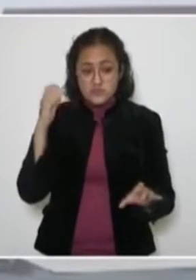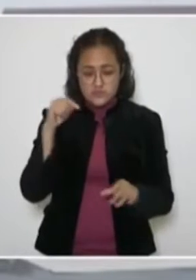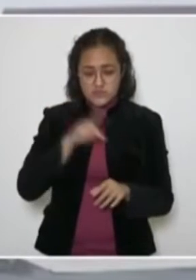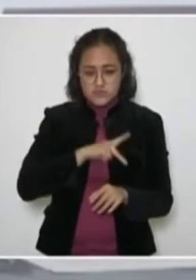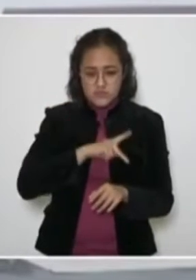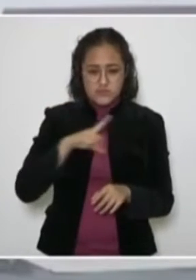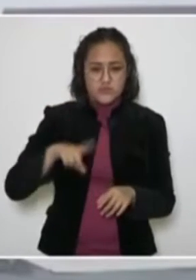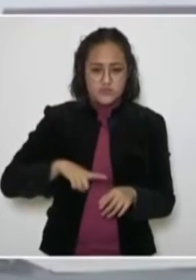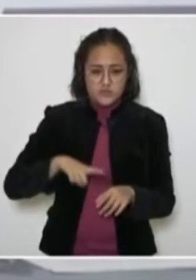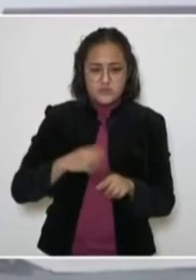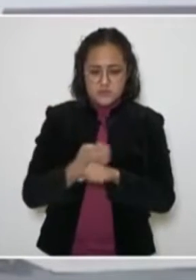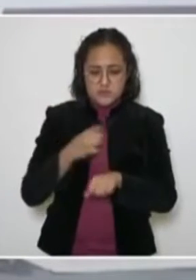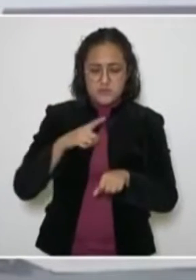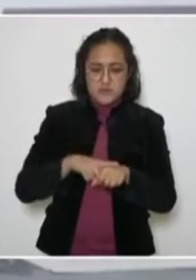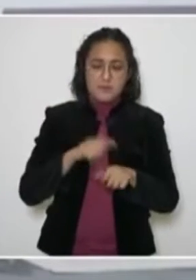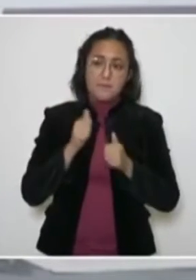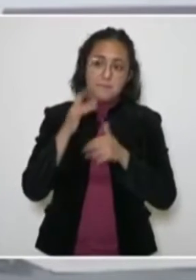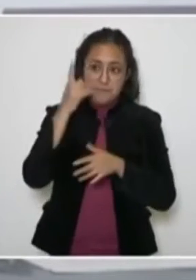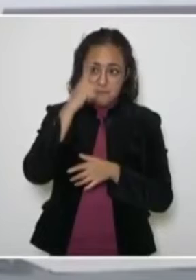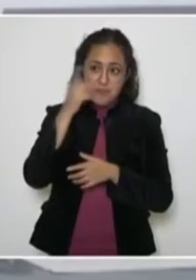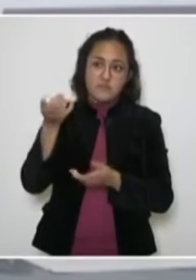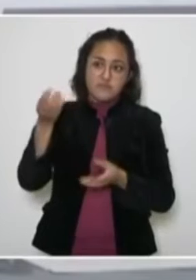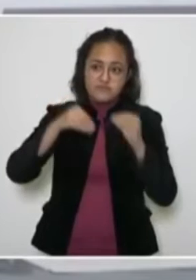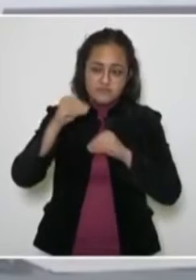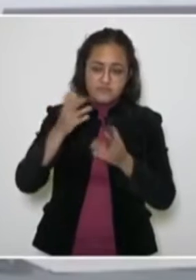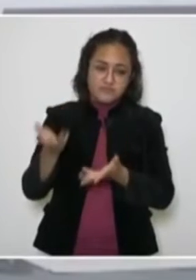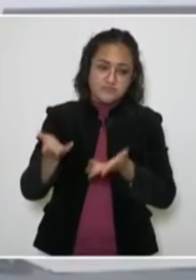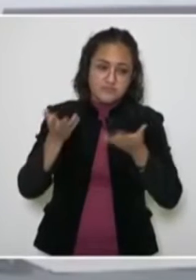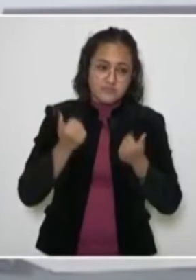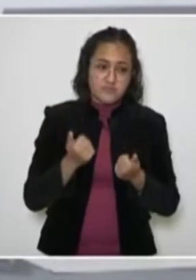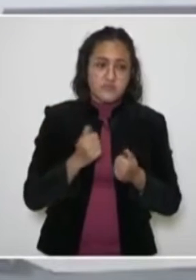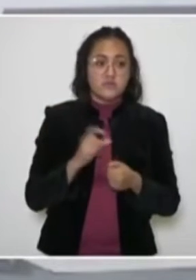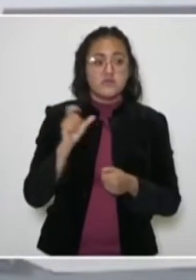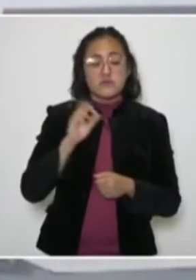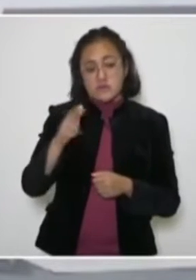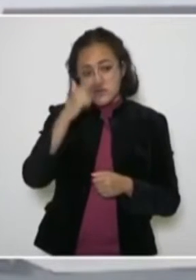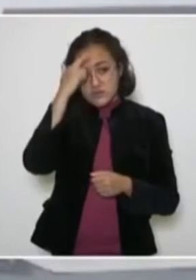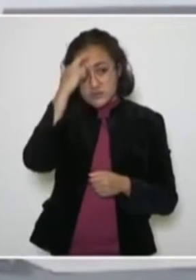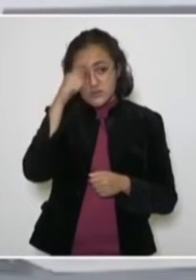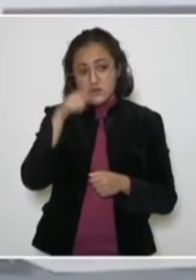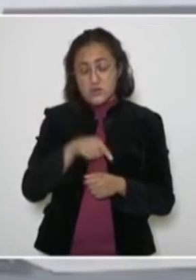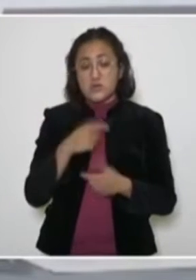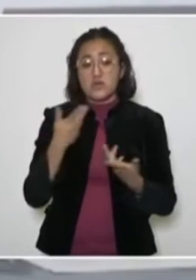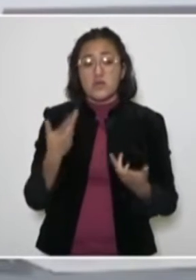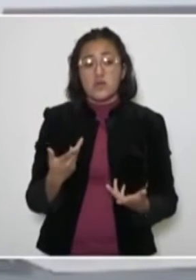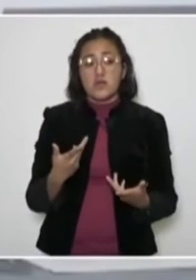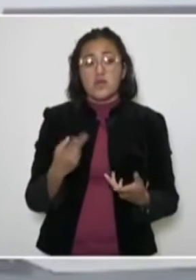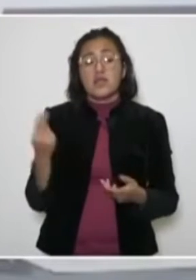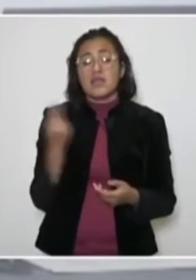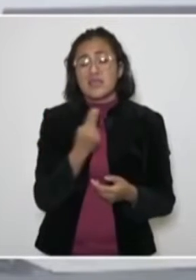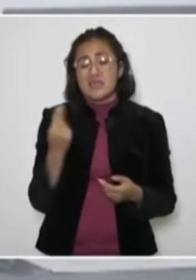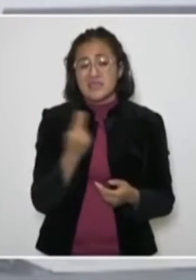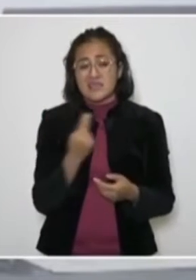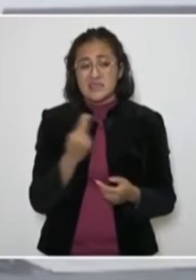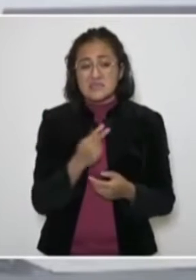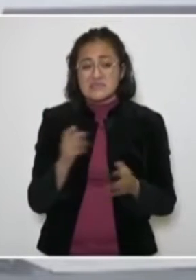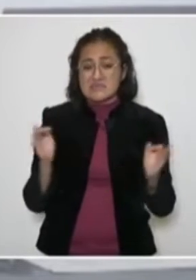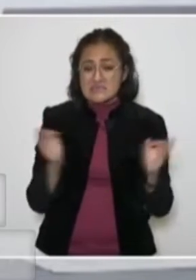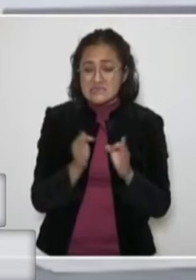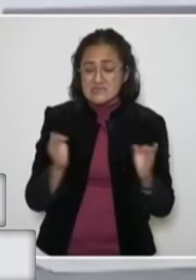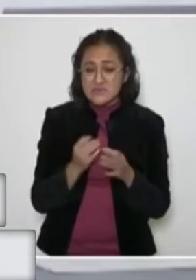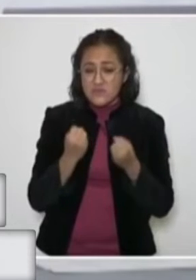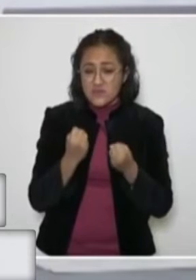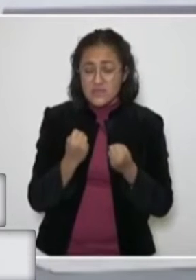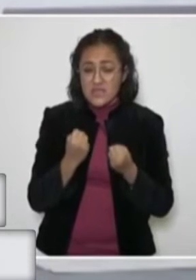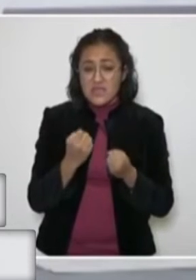estado. Y a partir de las 10 que lo recibimos, hay que recordar que es un biológico que requiere una temperatura